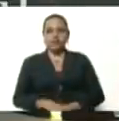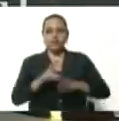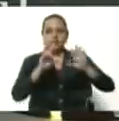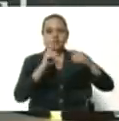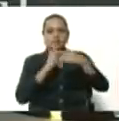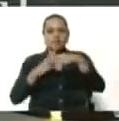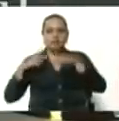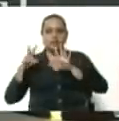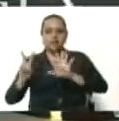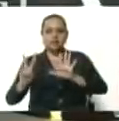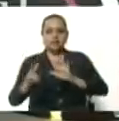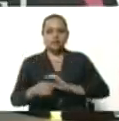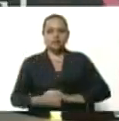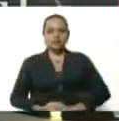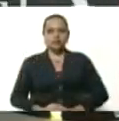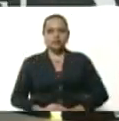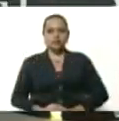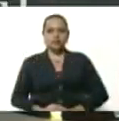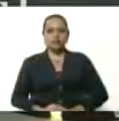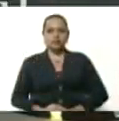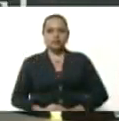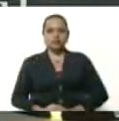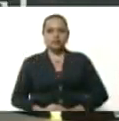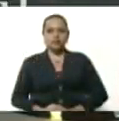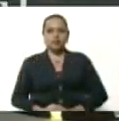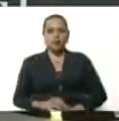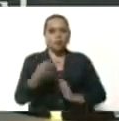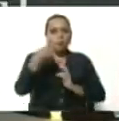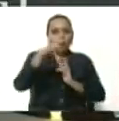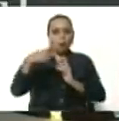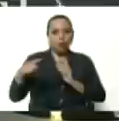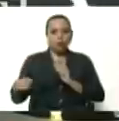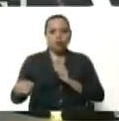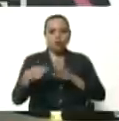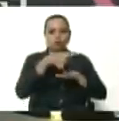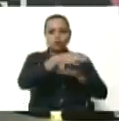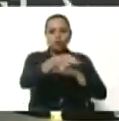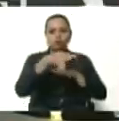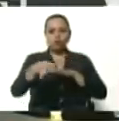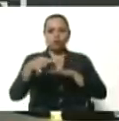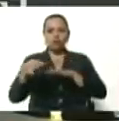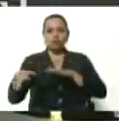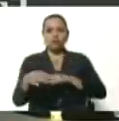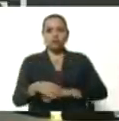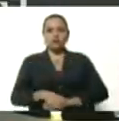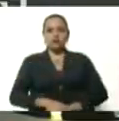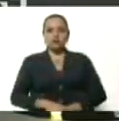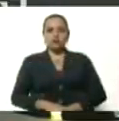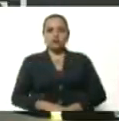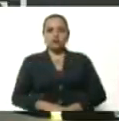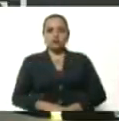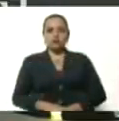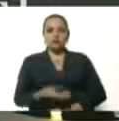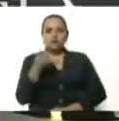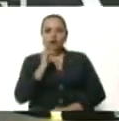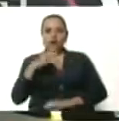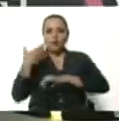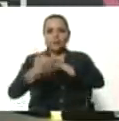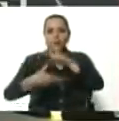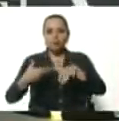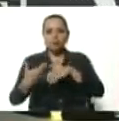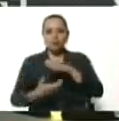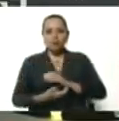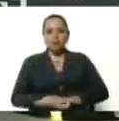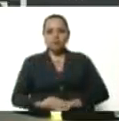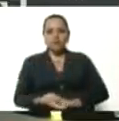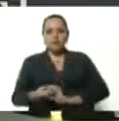7+7. A aquellos municipios que han tenido problemas de